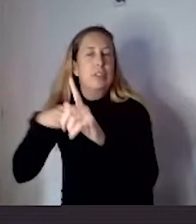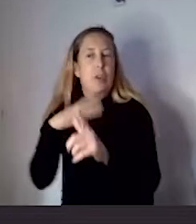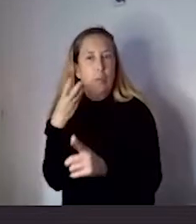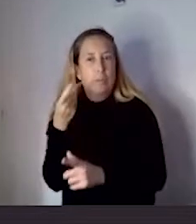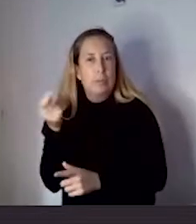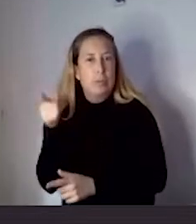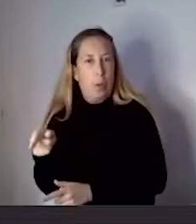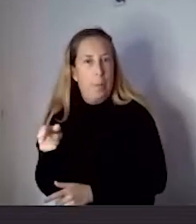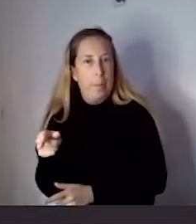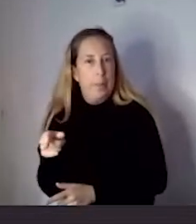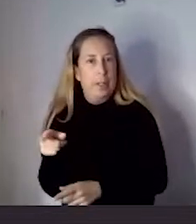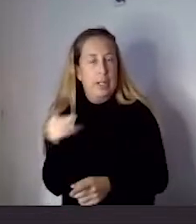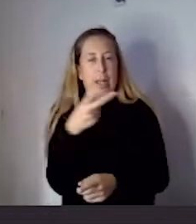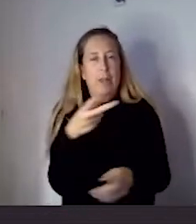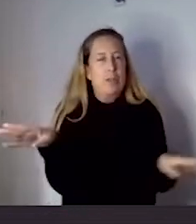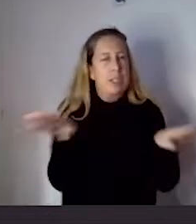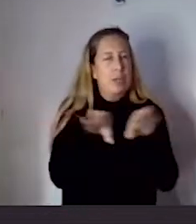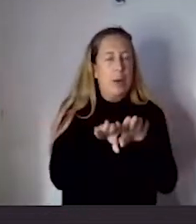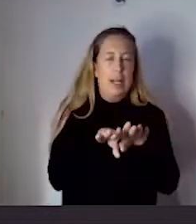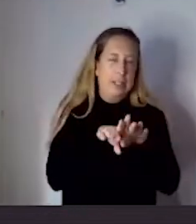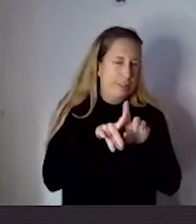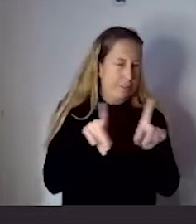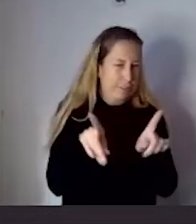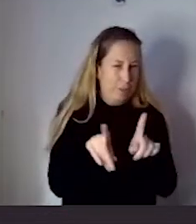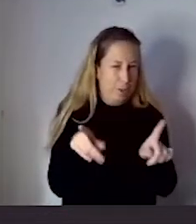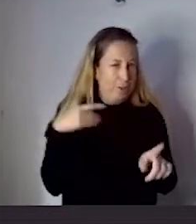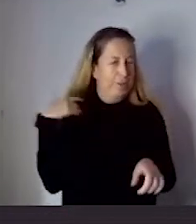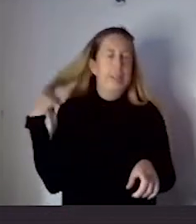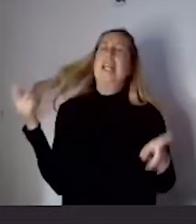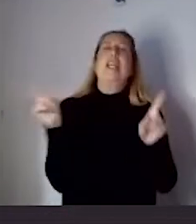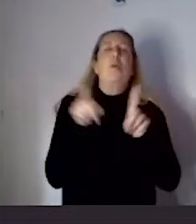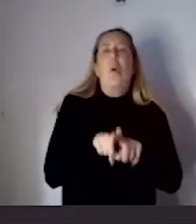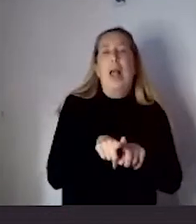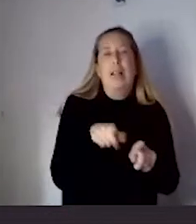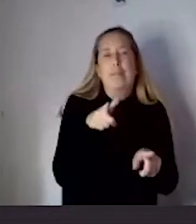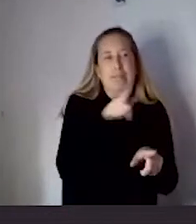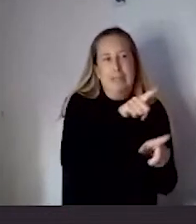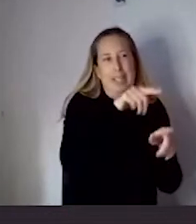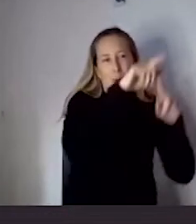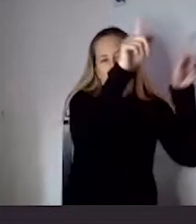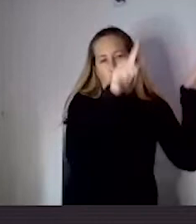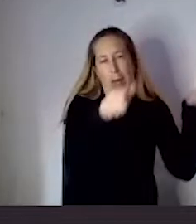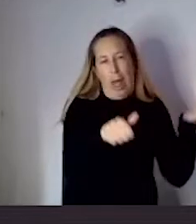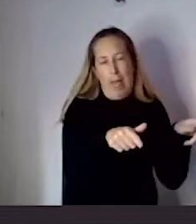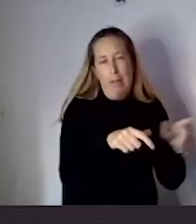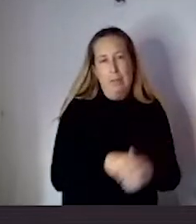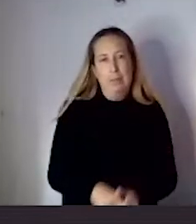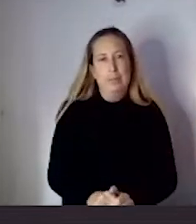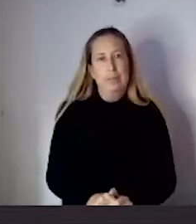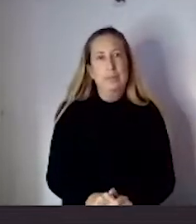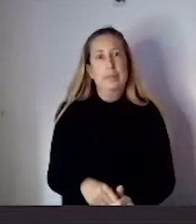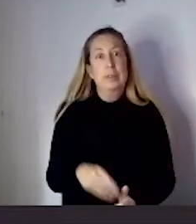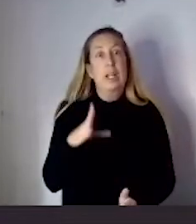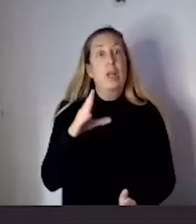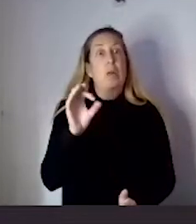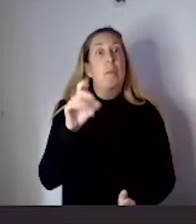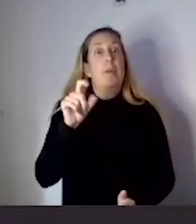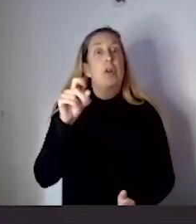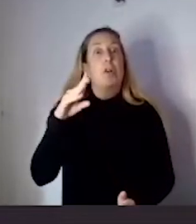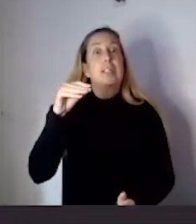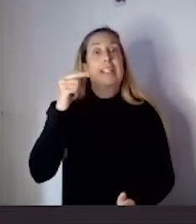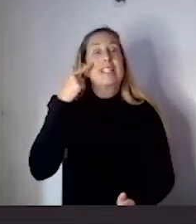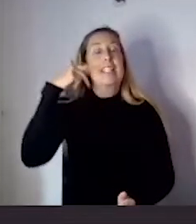que sean equivalentes igual que no hay dos cuadros que lo sean el block change es un conjunto de tecnologías